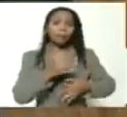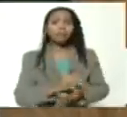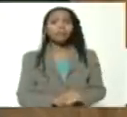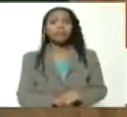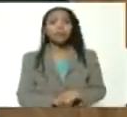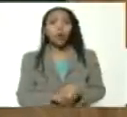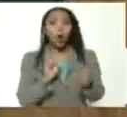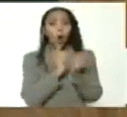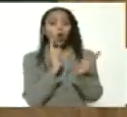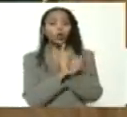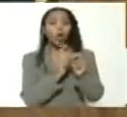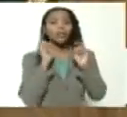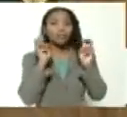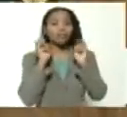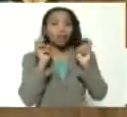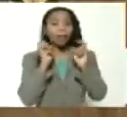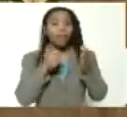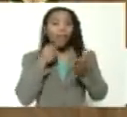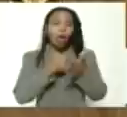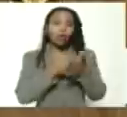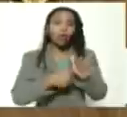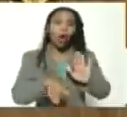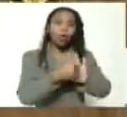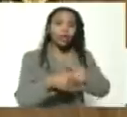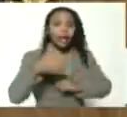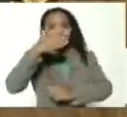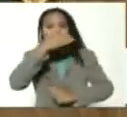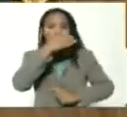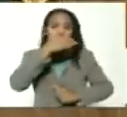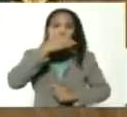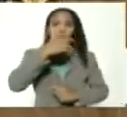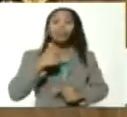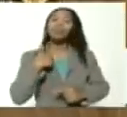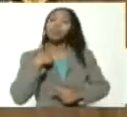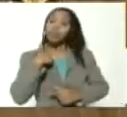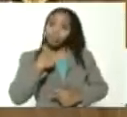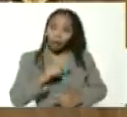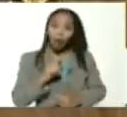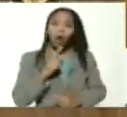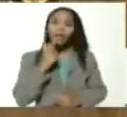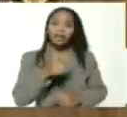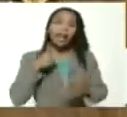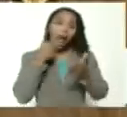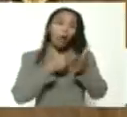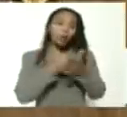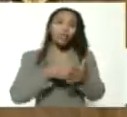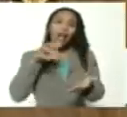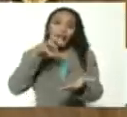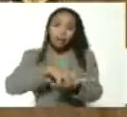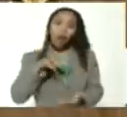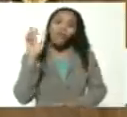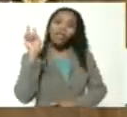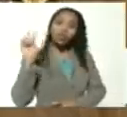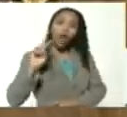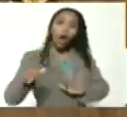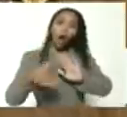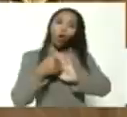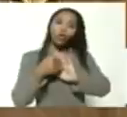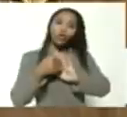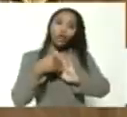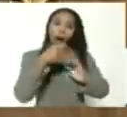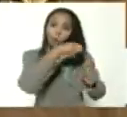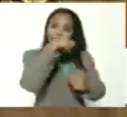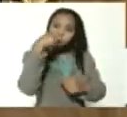muy brevemente el tema de la lucha contra el terrorismo, tengo que destacar la lucha del Estado venezolano contra el